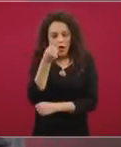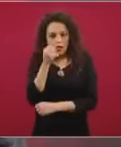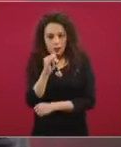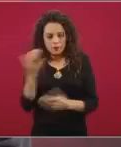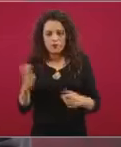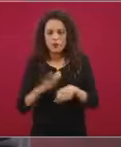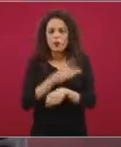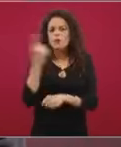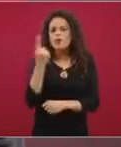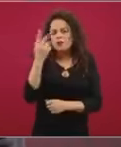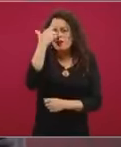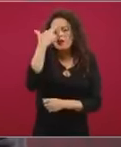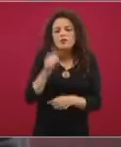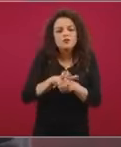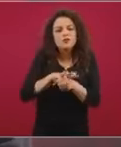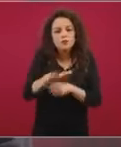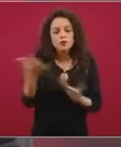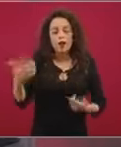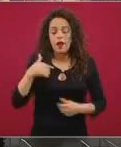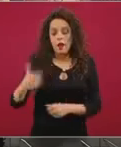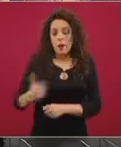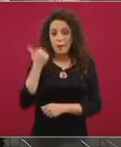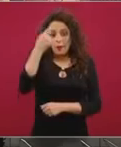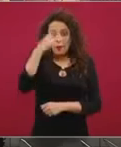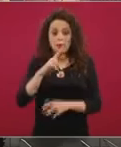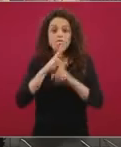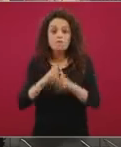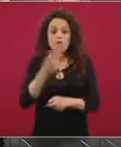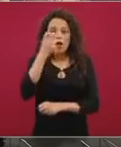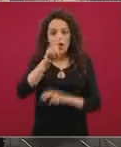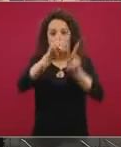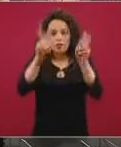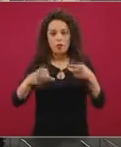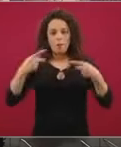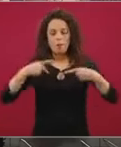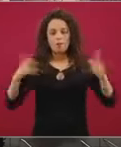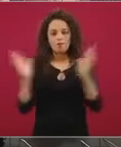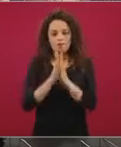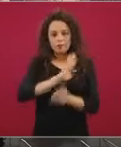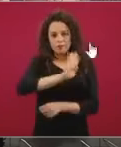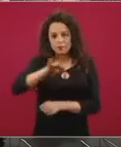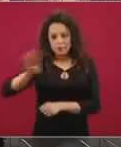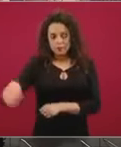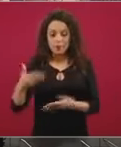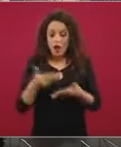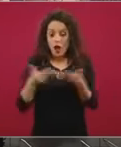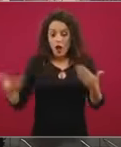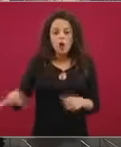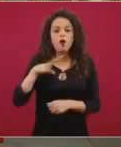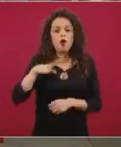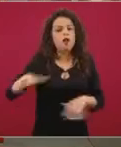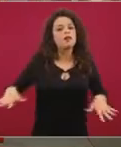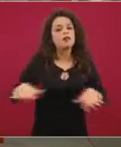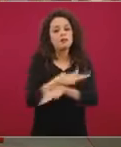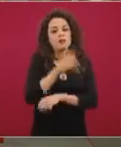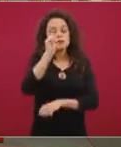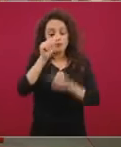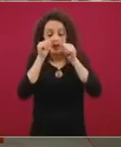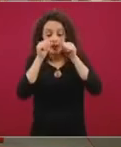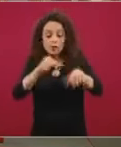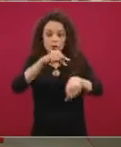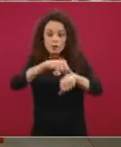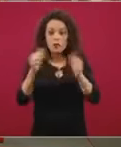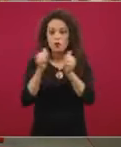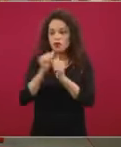razón? Y aprovecho para contestar el tema de la mortalidad. Porque hoy tenemos recursos tecnológicos de atención médica que